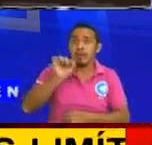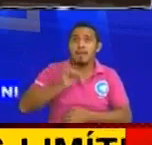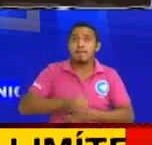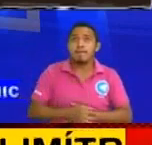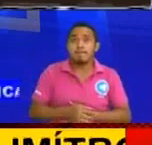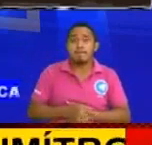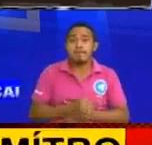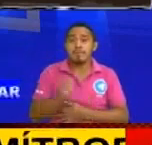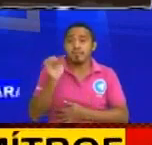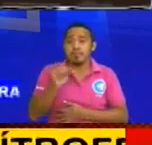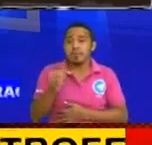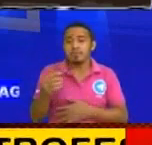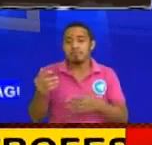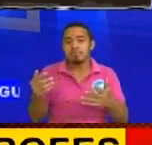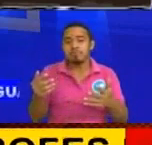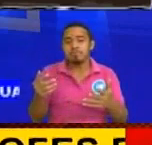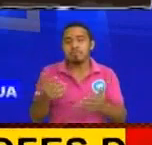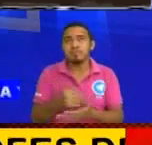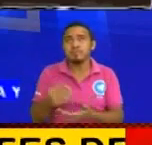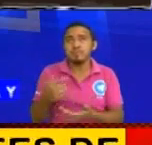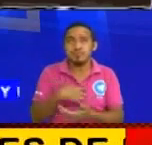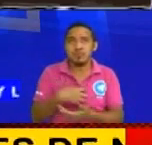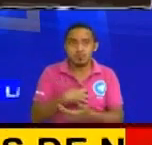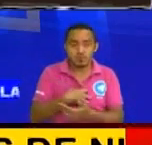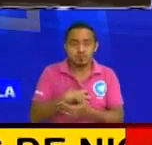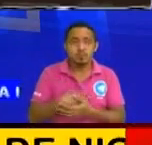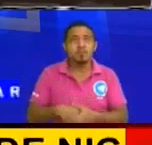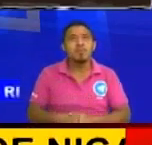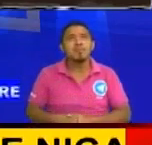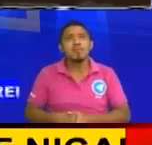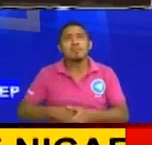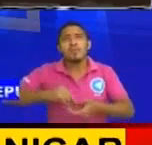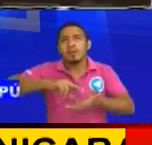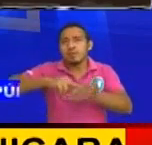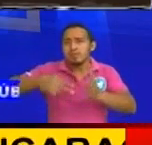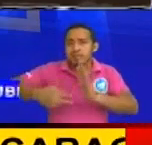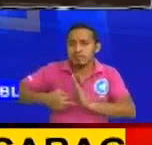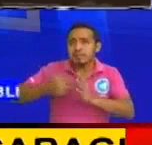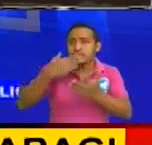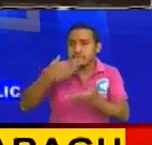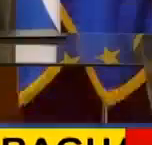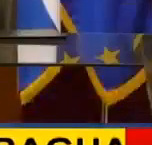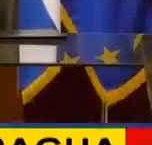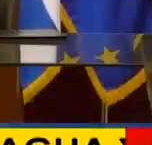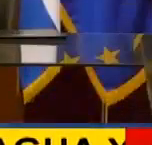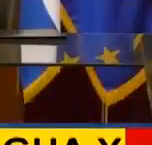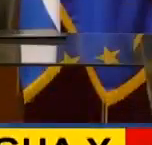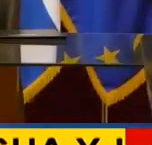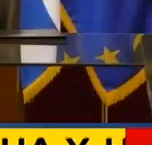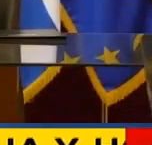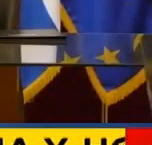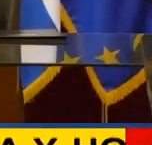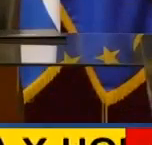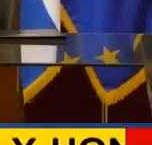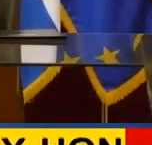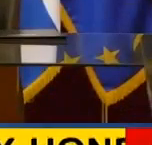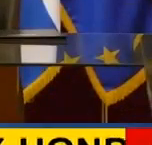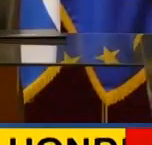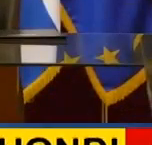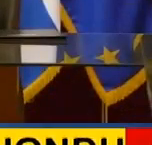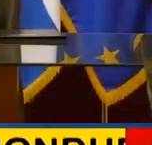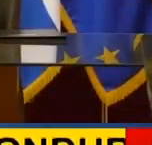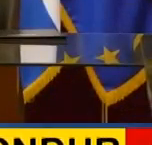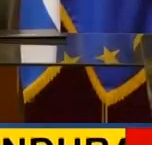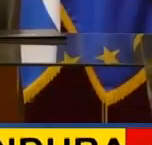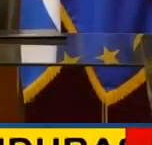en el fondo, digamos, lo que este tratado representa de beneficio para Nicaragua. El gran ausente ante este encuentro fue